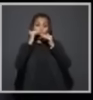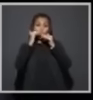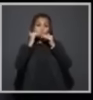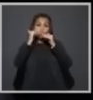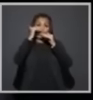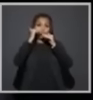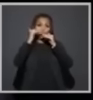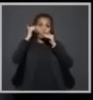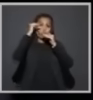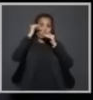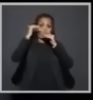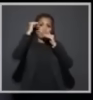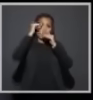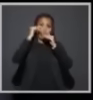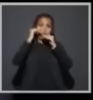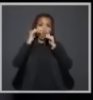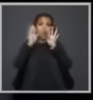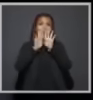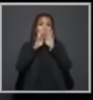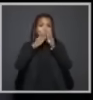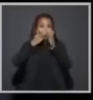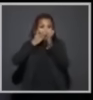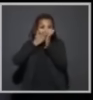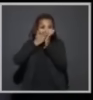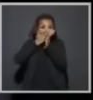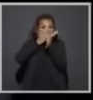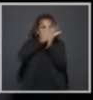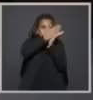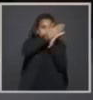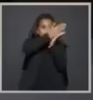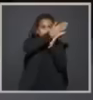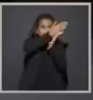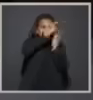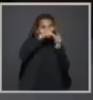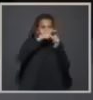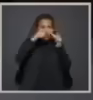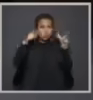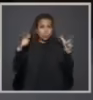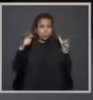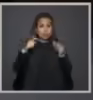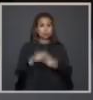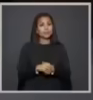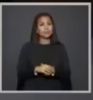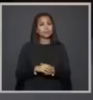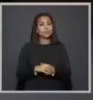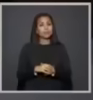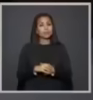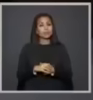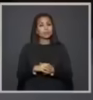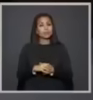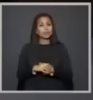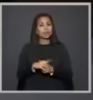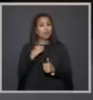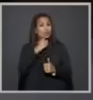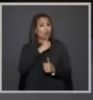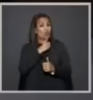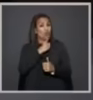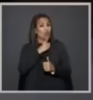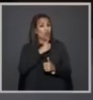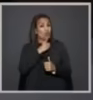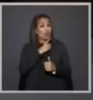tiempos con la aplicación de este modelo económico llamado neoliberal? Solo ha habido